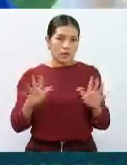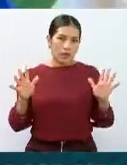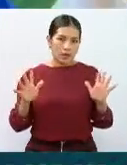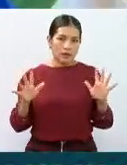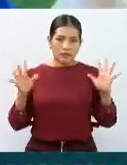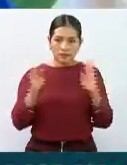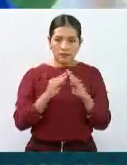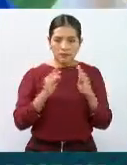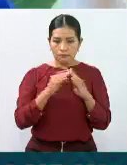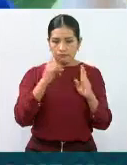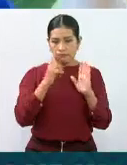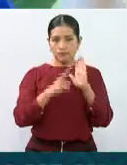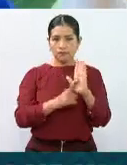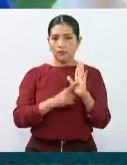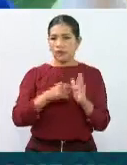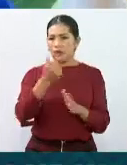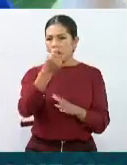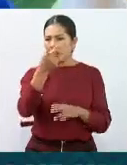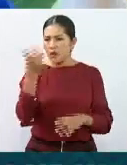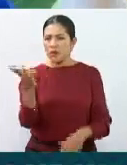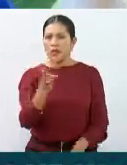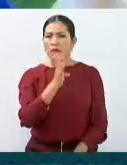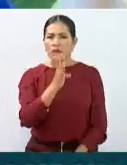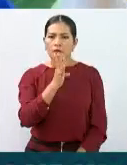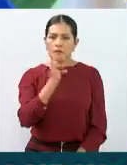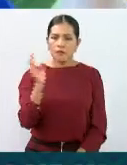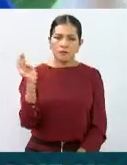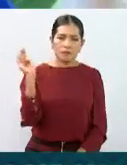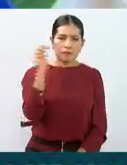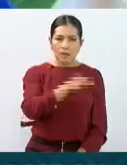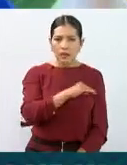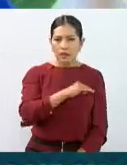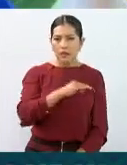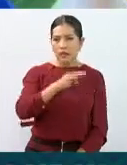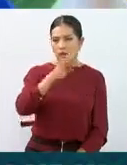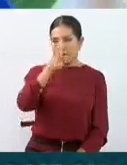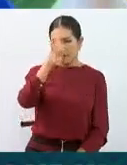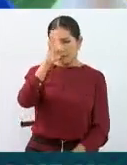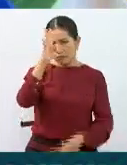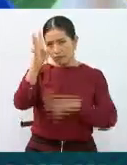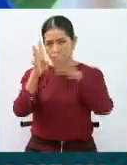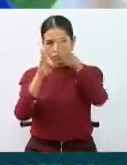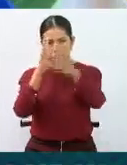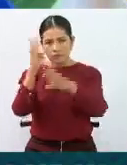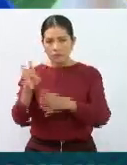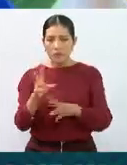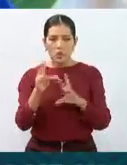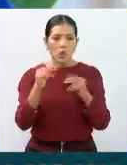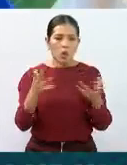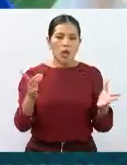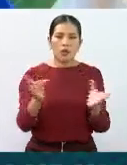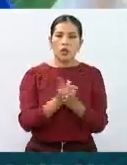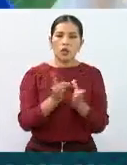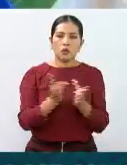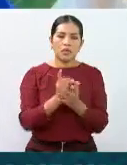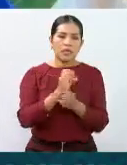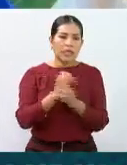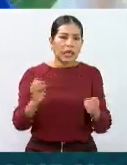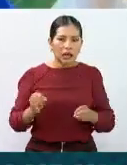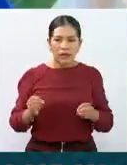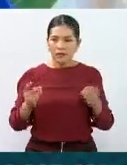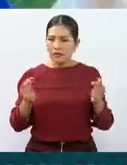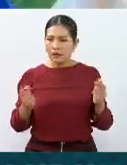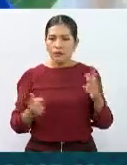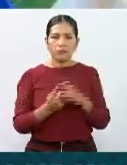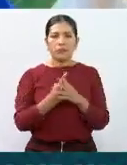desmoronado todas aquellas mentiras, aquellas falsedades de que no hubo documentación alguna y